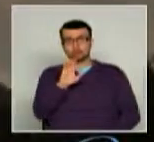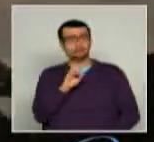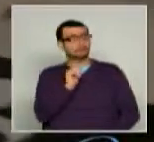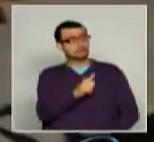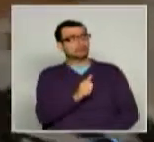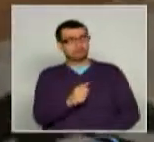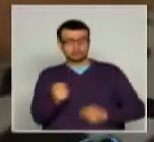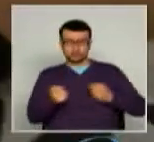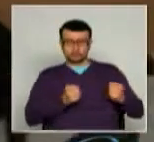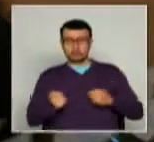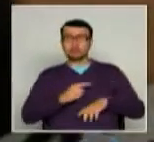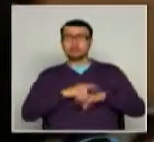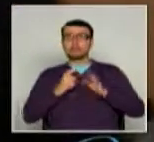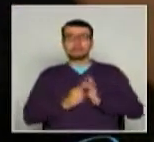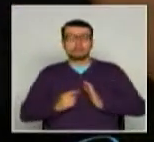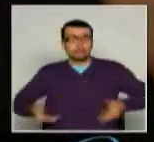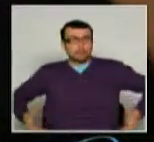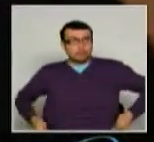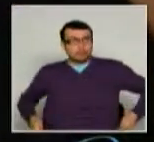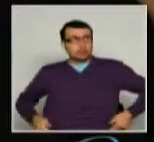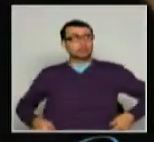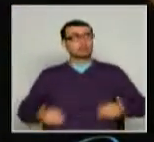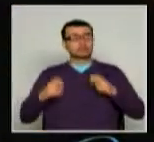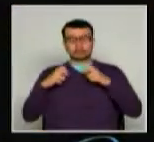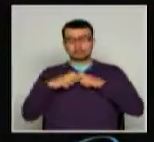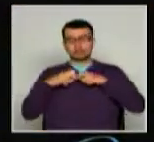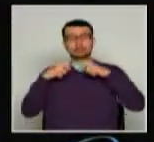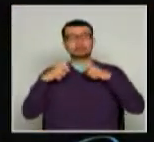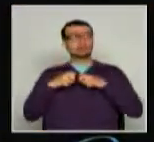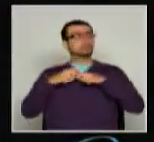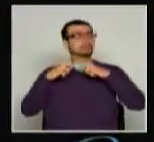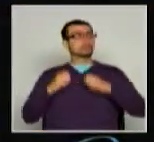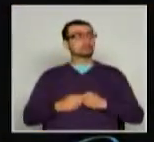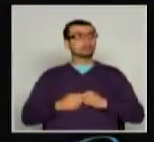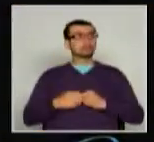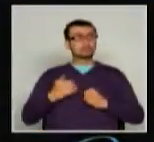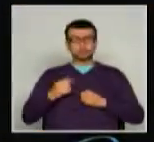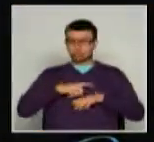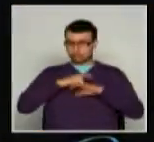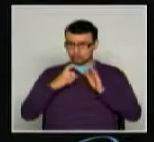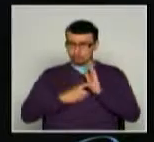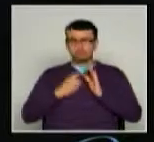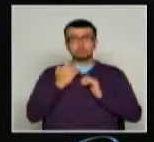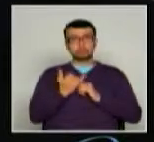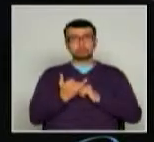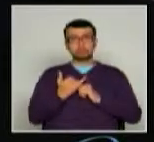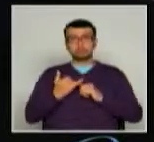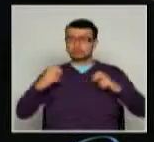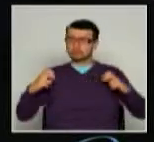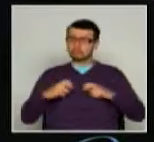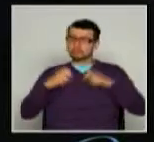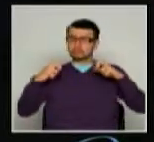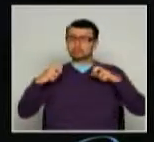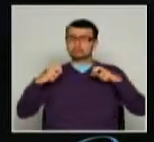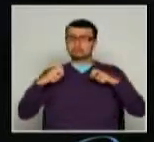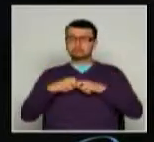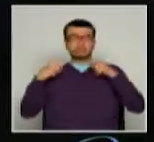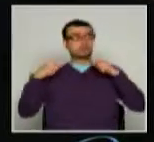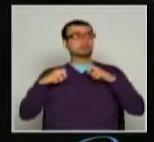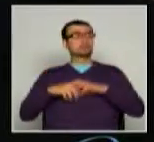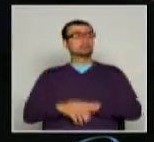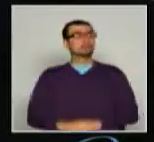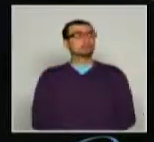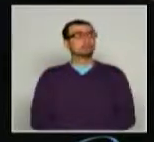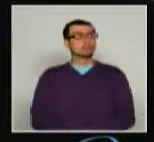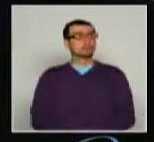paralumbar o paravertebral y lo que estamos haciendo es a través de sus puntos de interferencia enviarle sus estímulos eléctricos